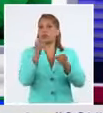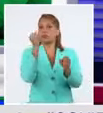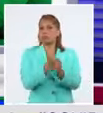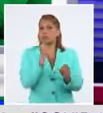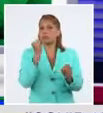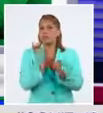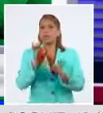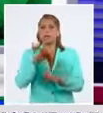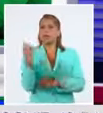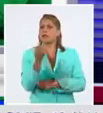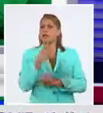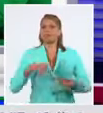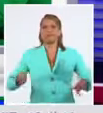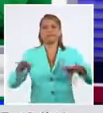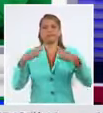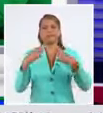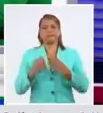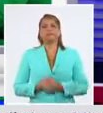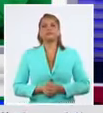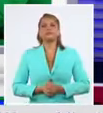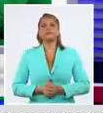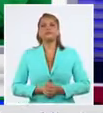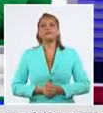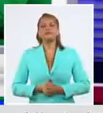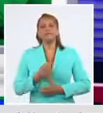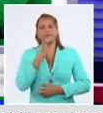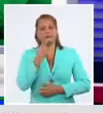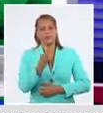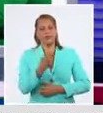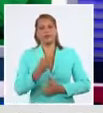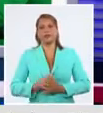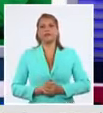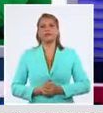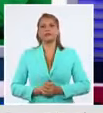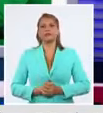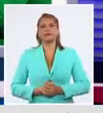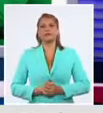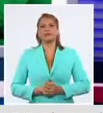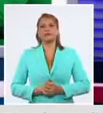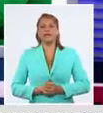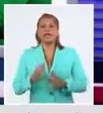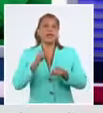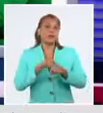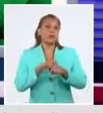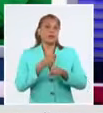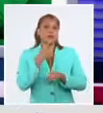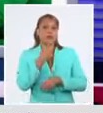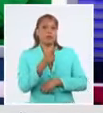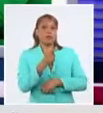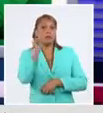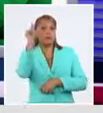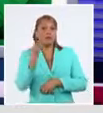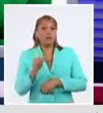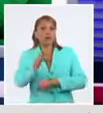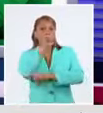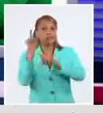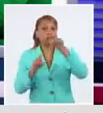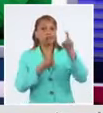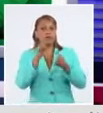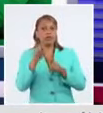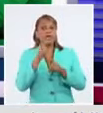que nos acompañan. Bueno, en aras de lograr dar respuesta a la televidente, vamos a